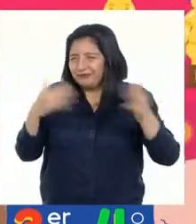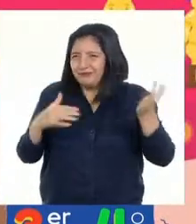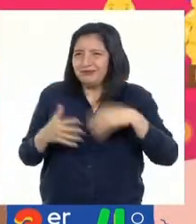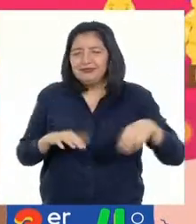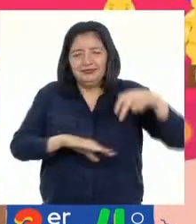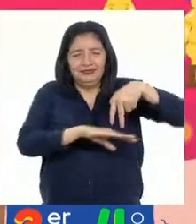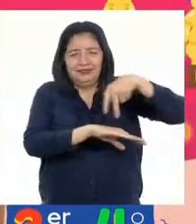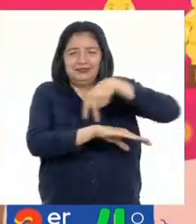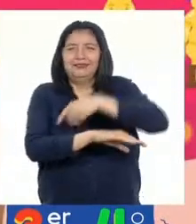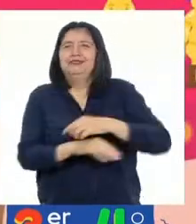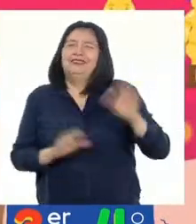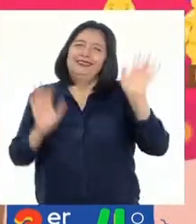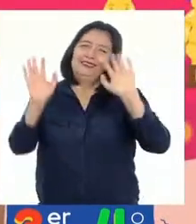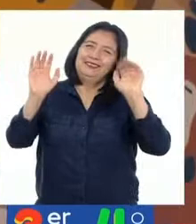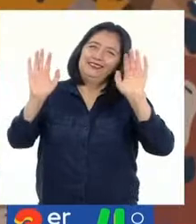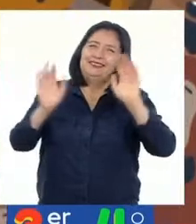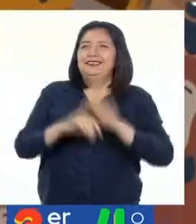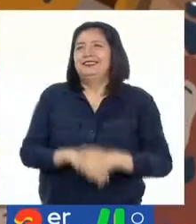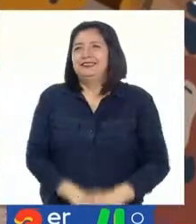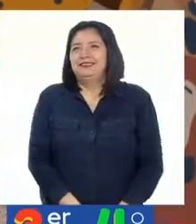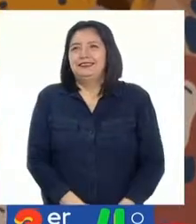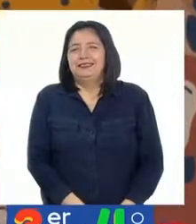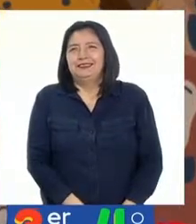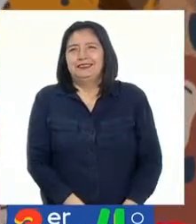al escenario para despedirnos.